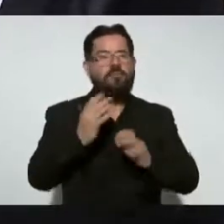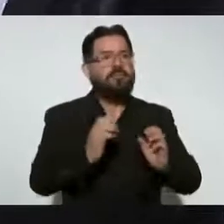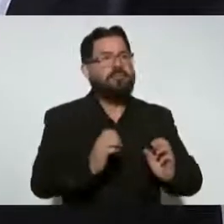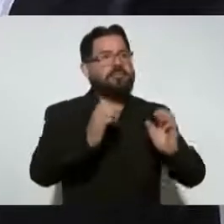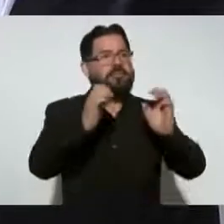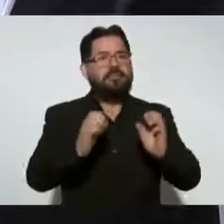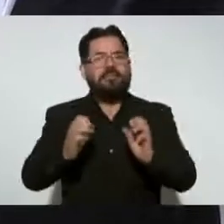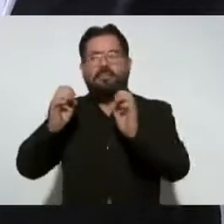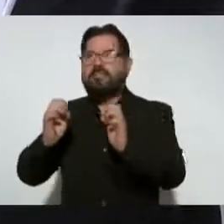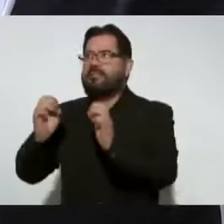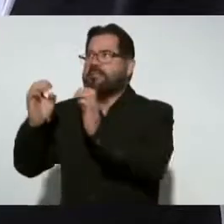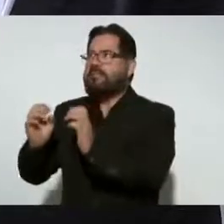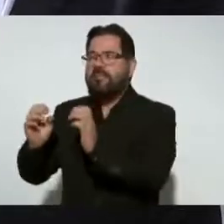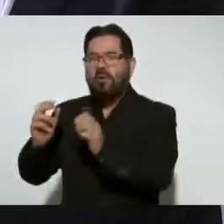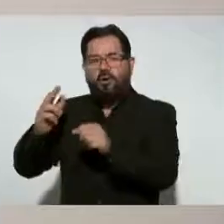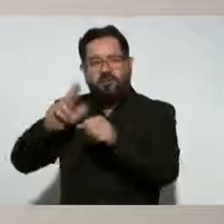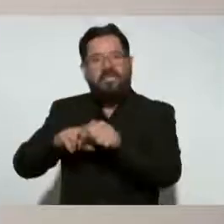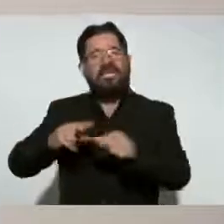necesaria,